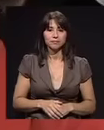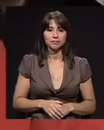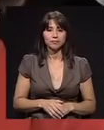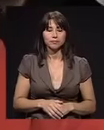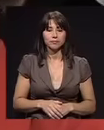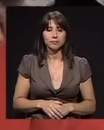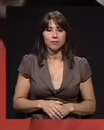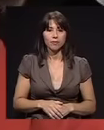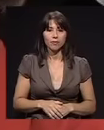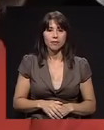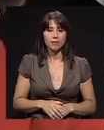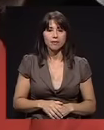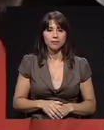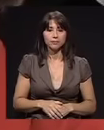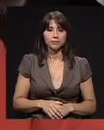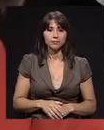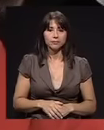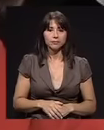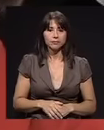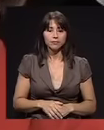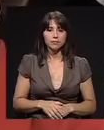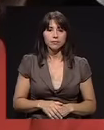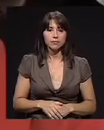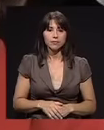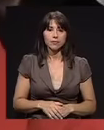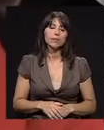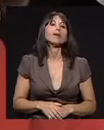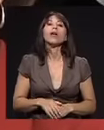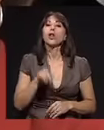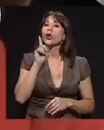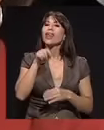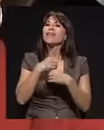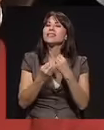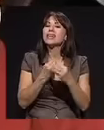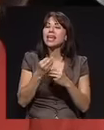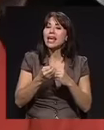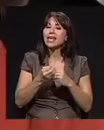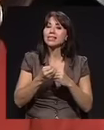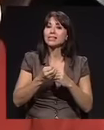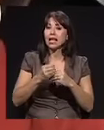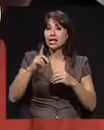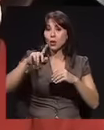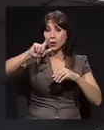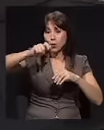costado. Lo que hay que hacer es estirar el cabello bien, que es lo que hace que el